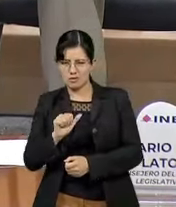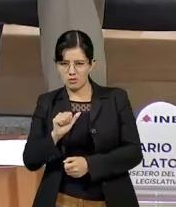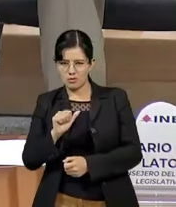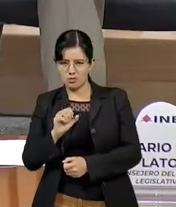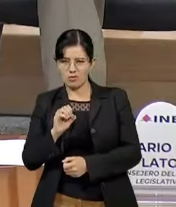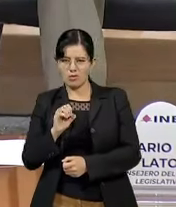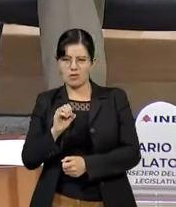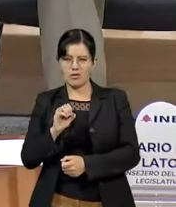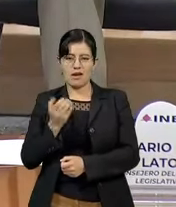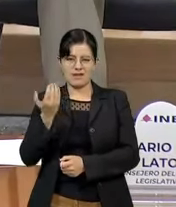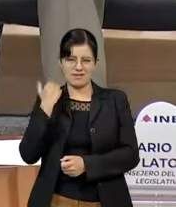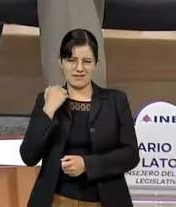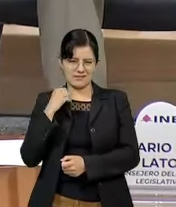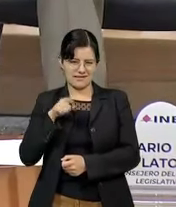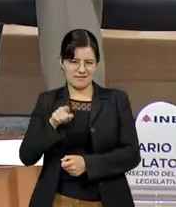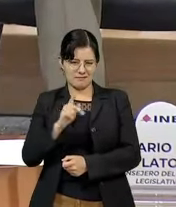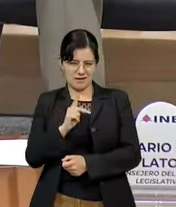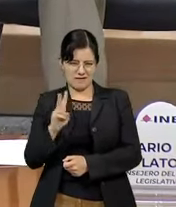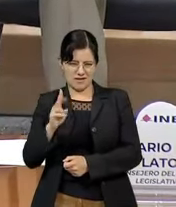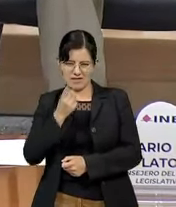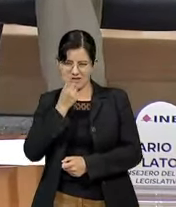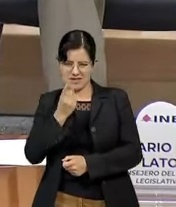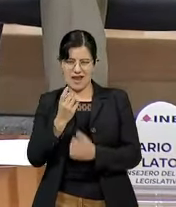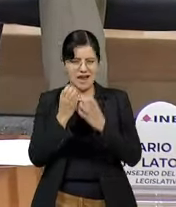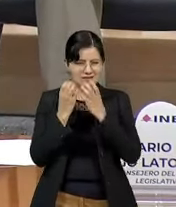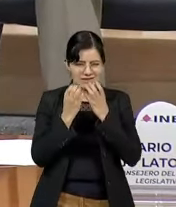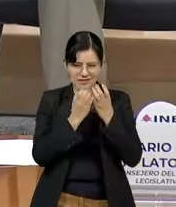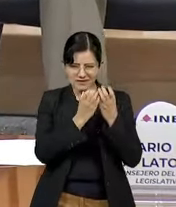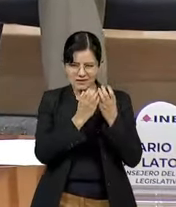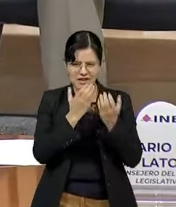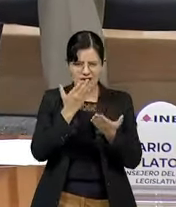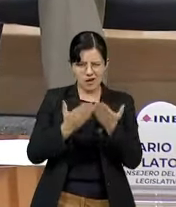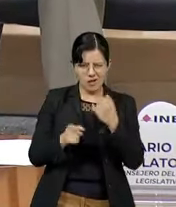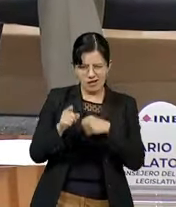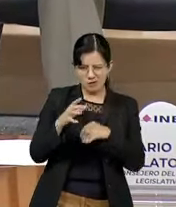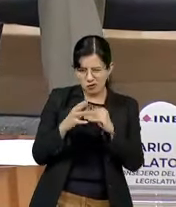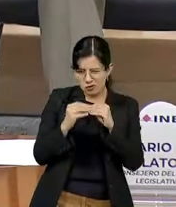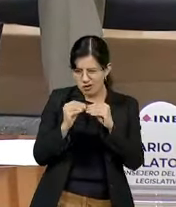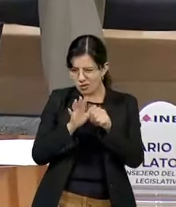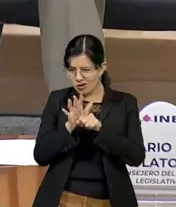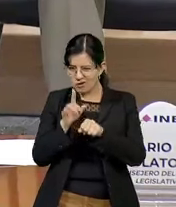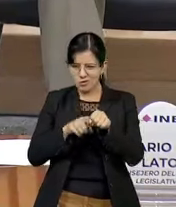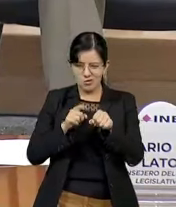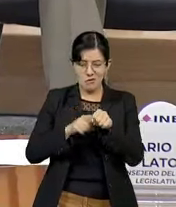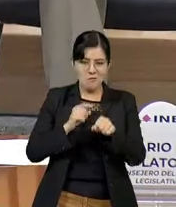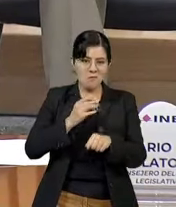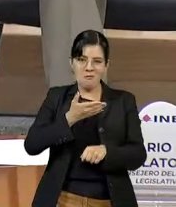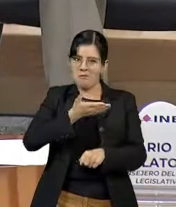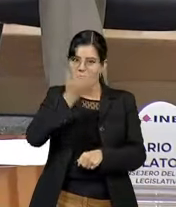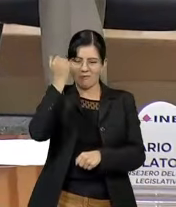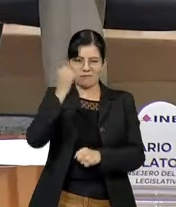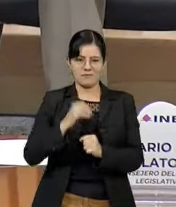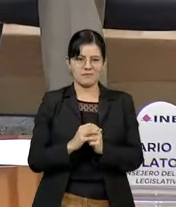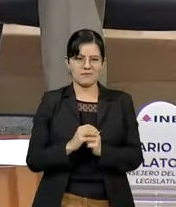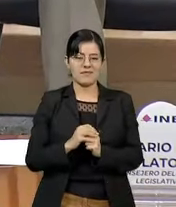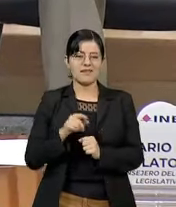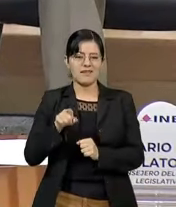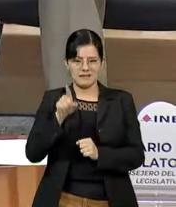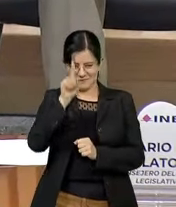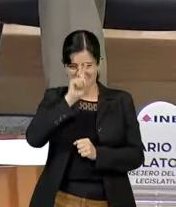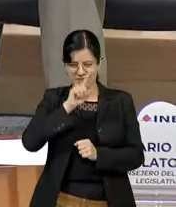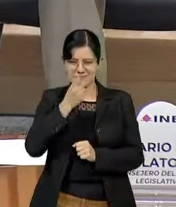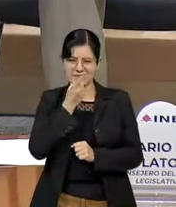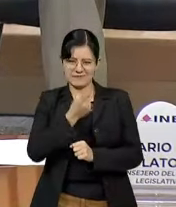fruta aplicará ahí el compañero presidente se quejaba del INE y excluye un